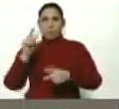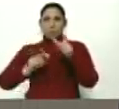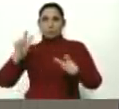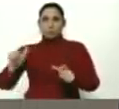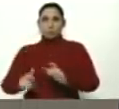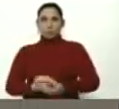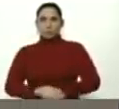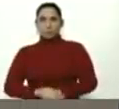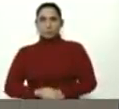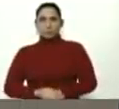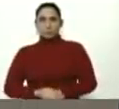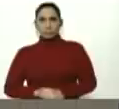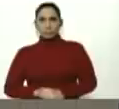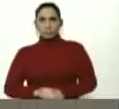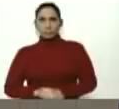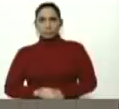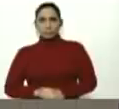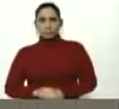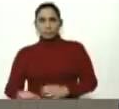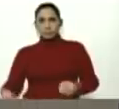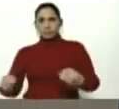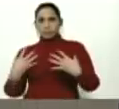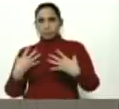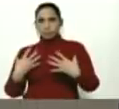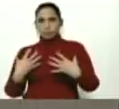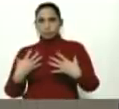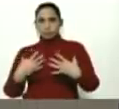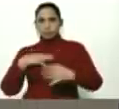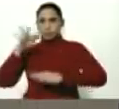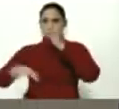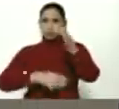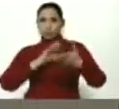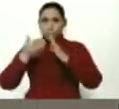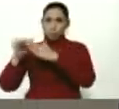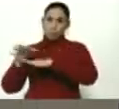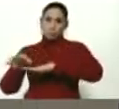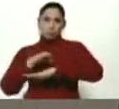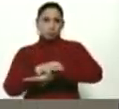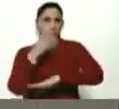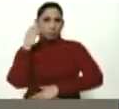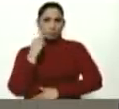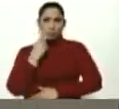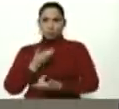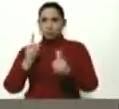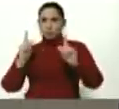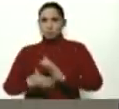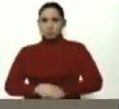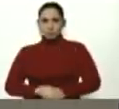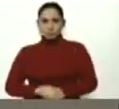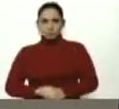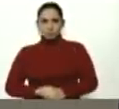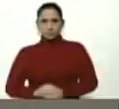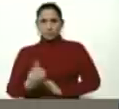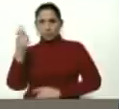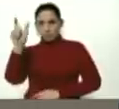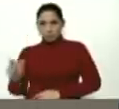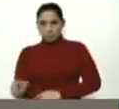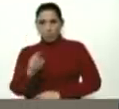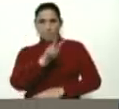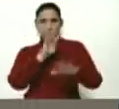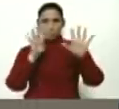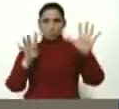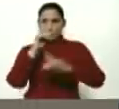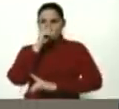personas que resultaron infectadas por transmisión comunitaria en el municipio bolivariano Libertador. Una mujer de 29